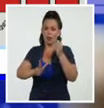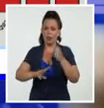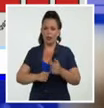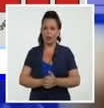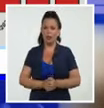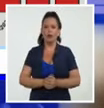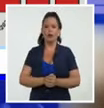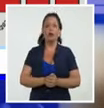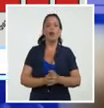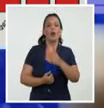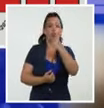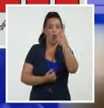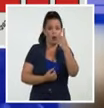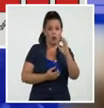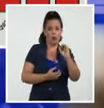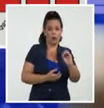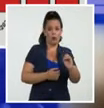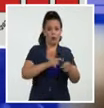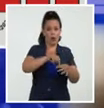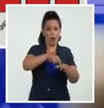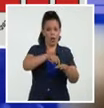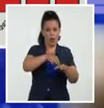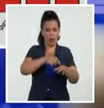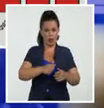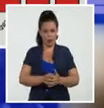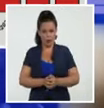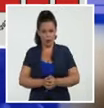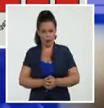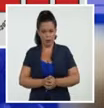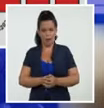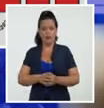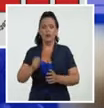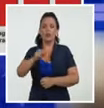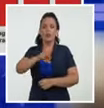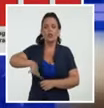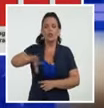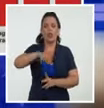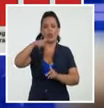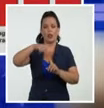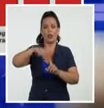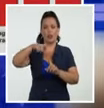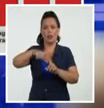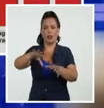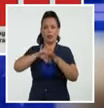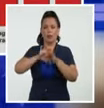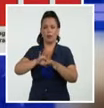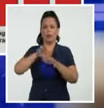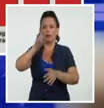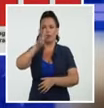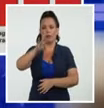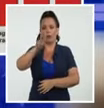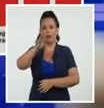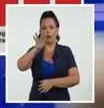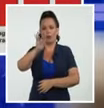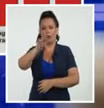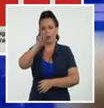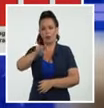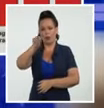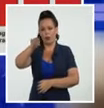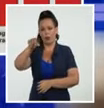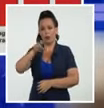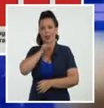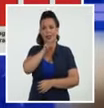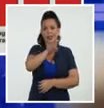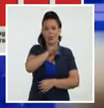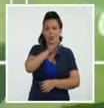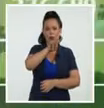Juventud registraron casos de COVID-19. En las salas de terapia intensiva son atendidos 328 pacientes, 129 de ellos